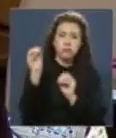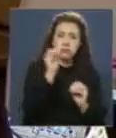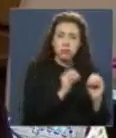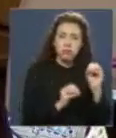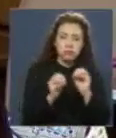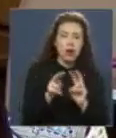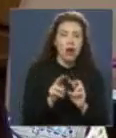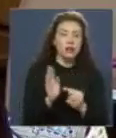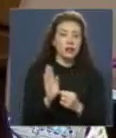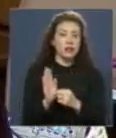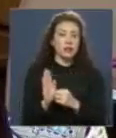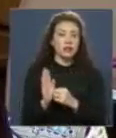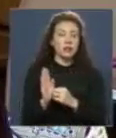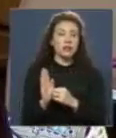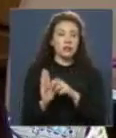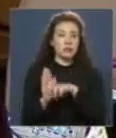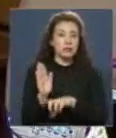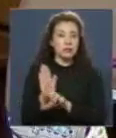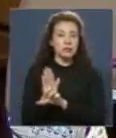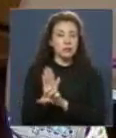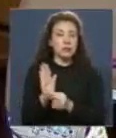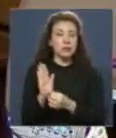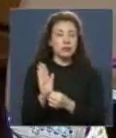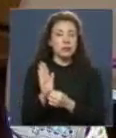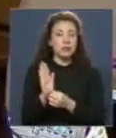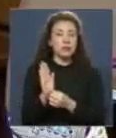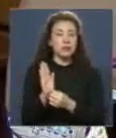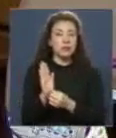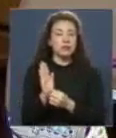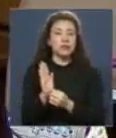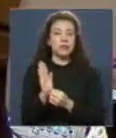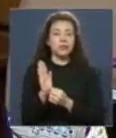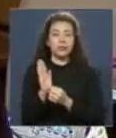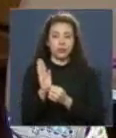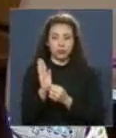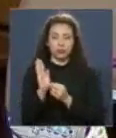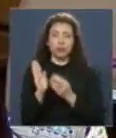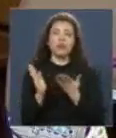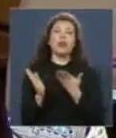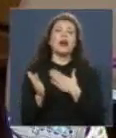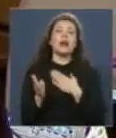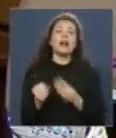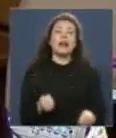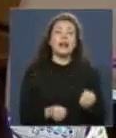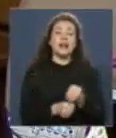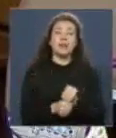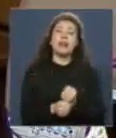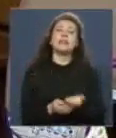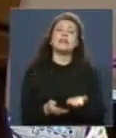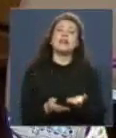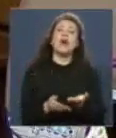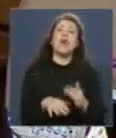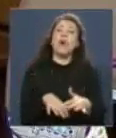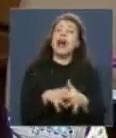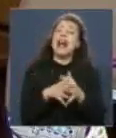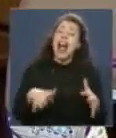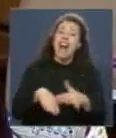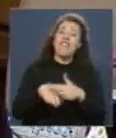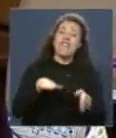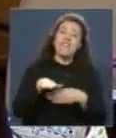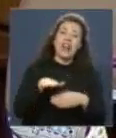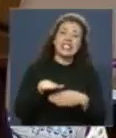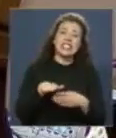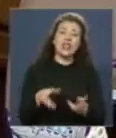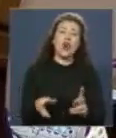cuerpo legal, que de una u otra manera viene a suplir un tremendo vacío legal que tiene nuestra